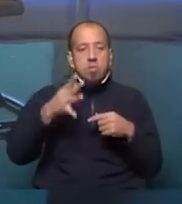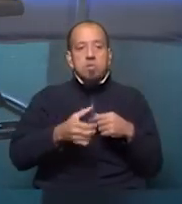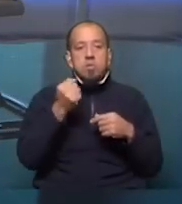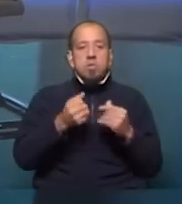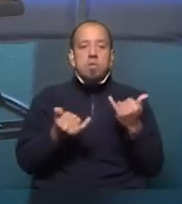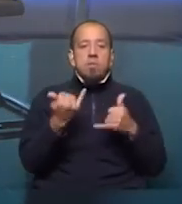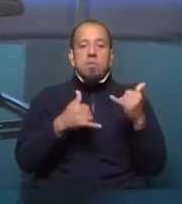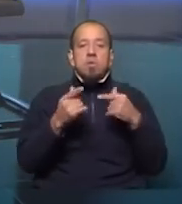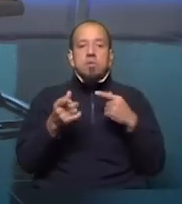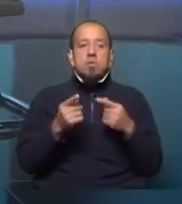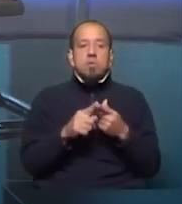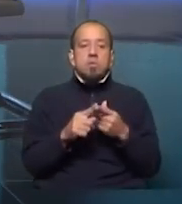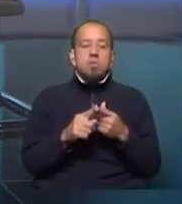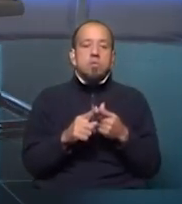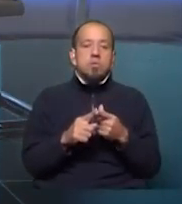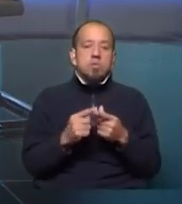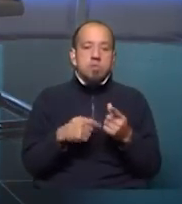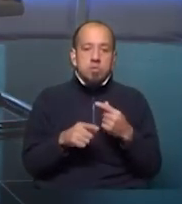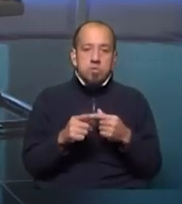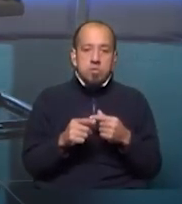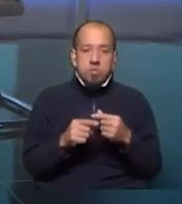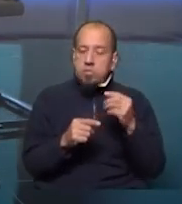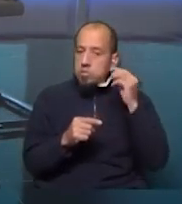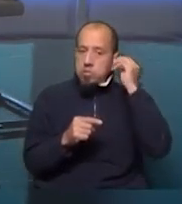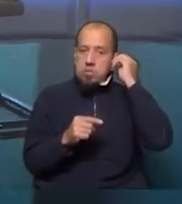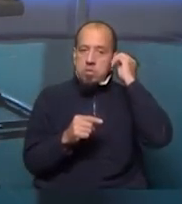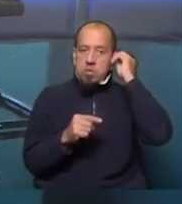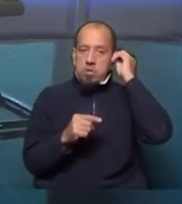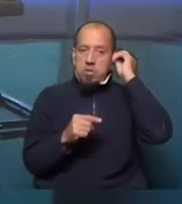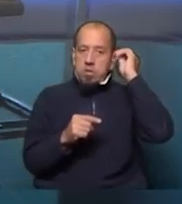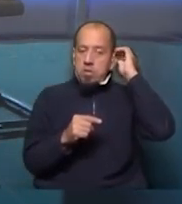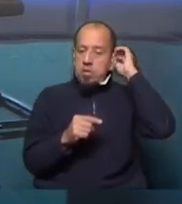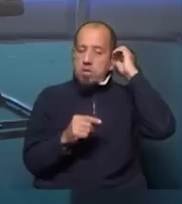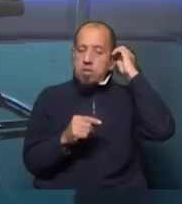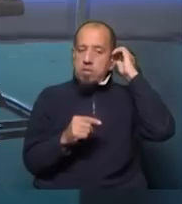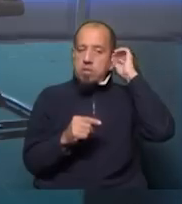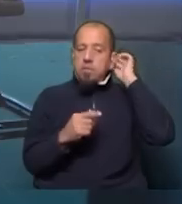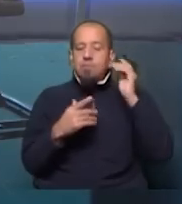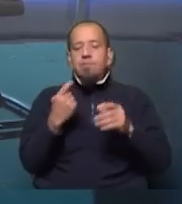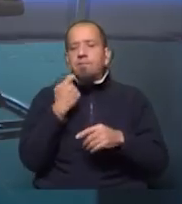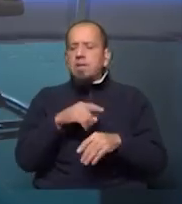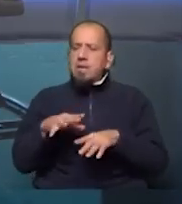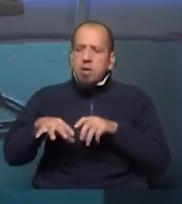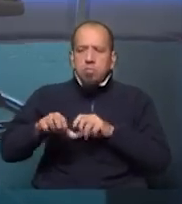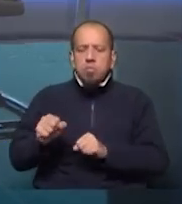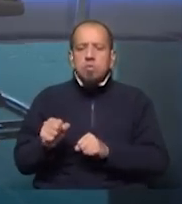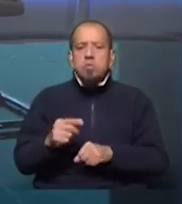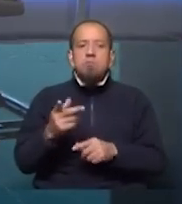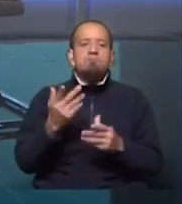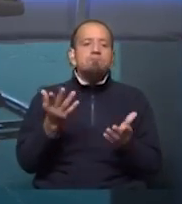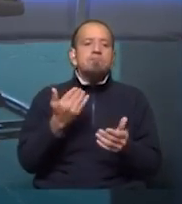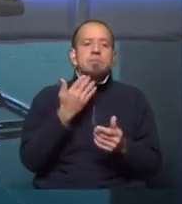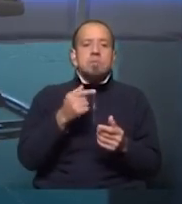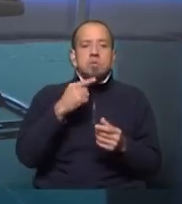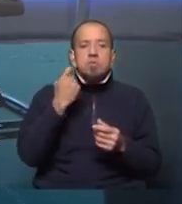Este Entonces que falta compromiso entonces no sé si es compromiso o falta Claridad de